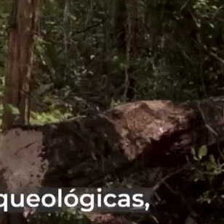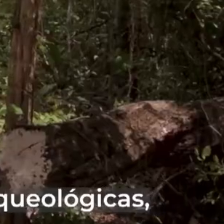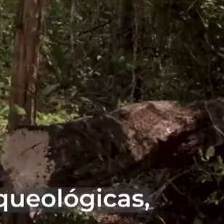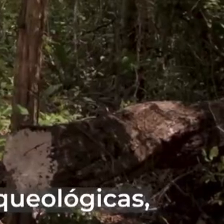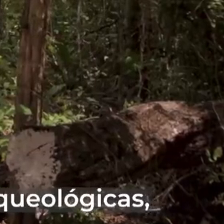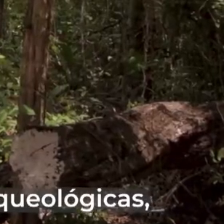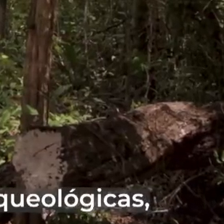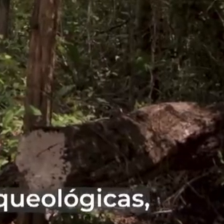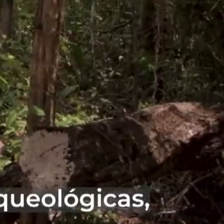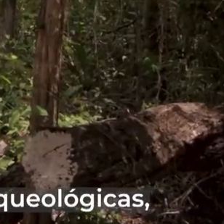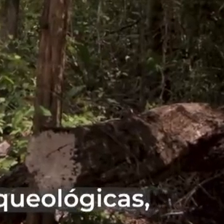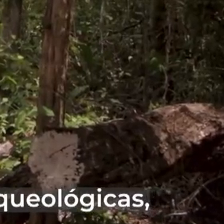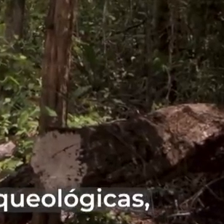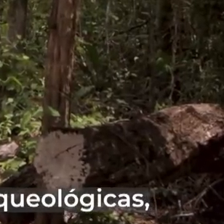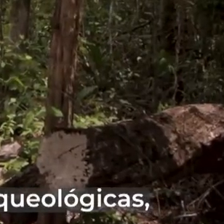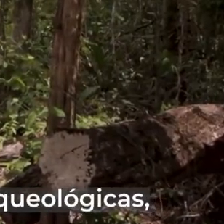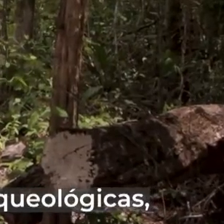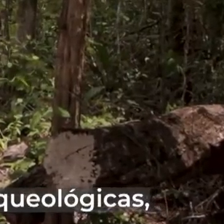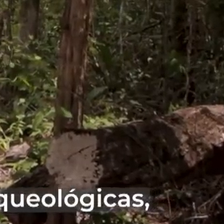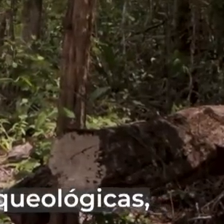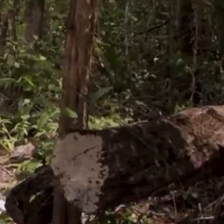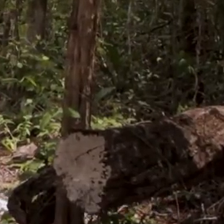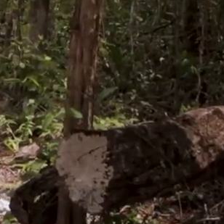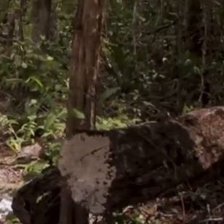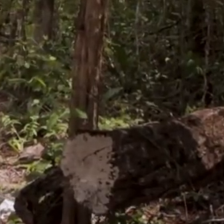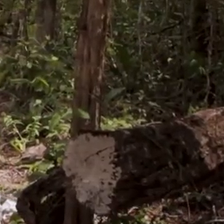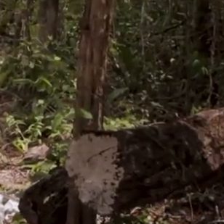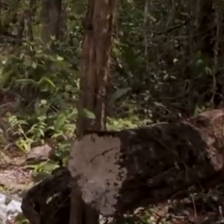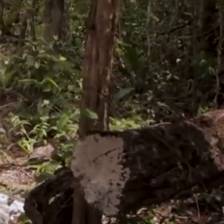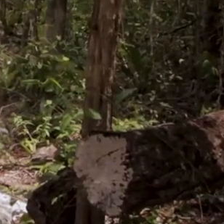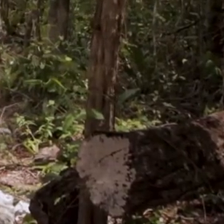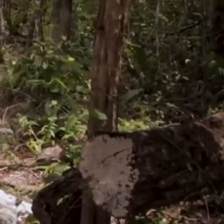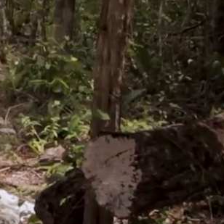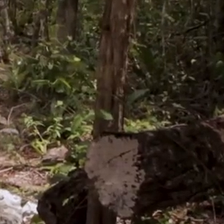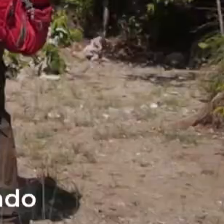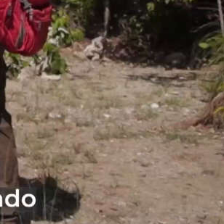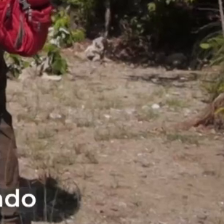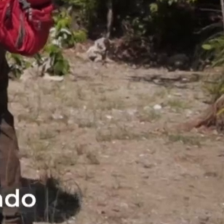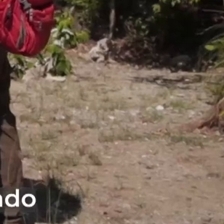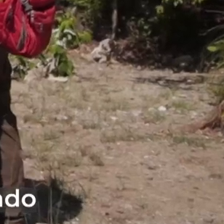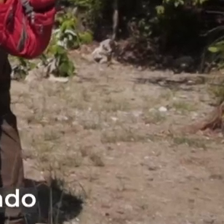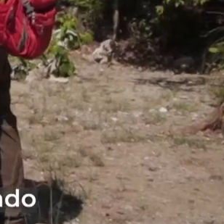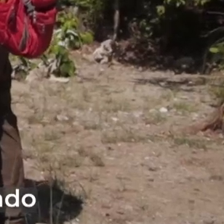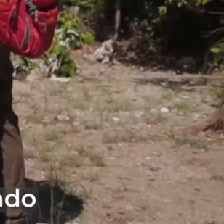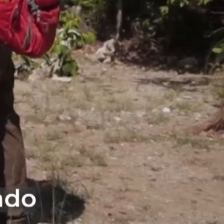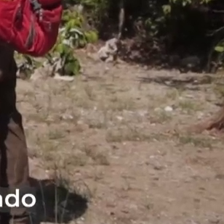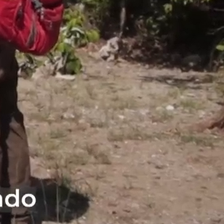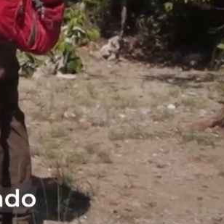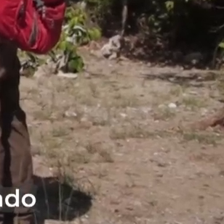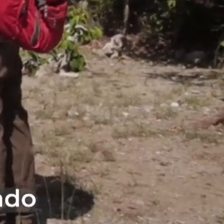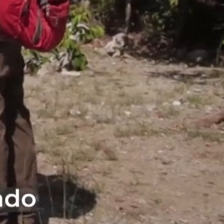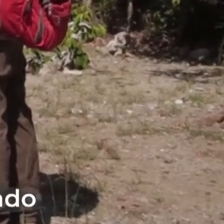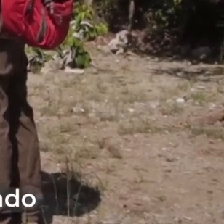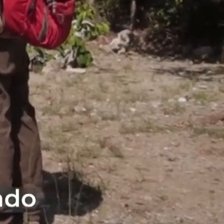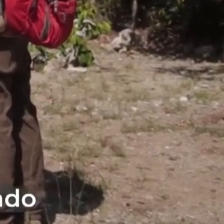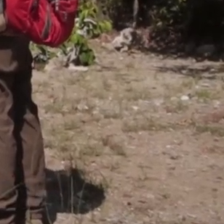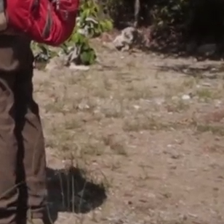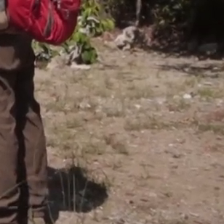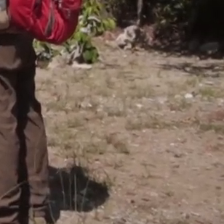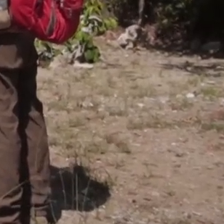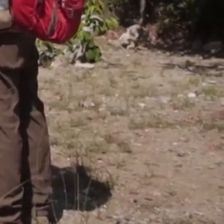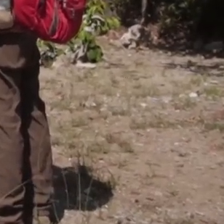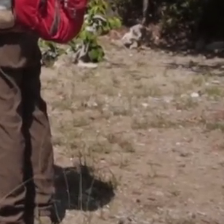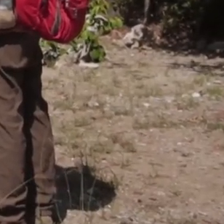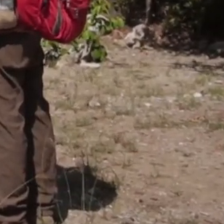Con el Programa de Mejoramiento de Zonas Arqueológicas Promesa, Tren Maya, en este sitio arqueológico se han iniciado